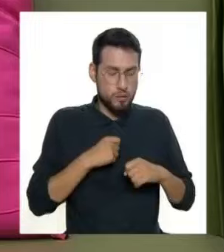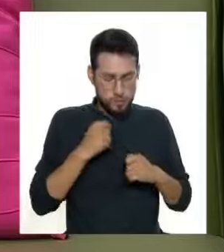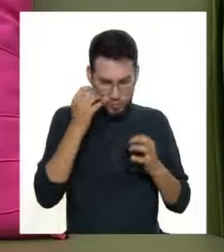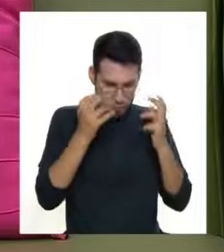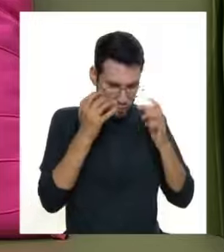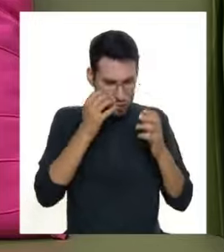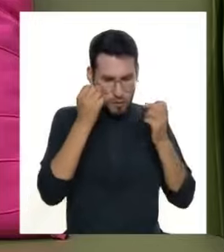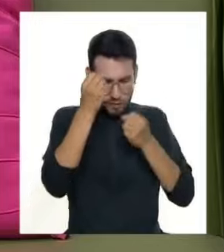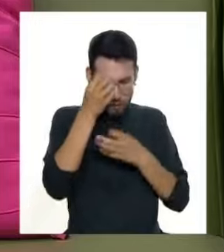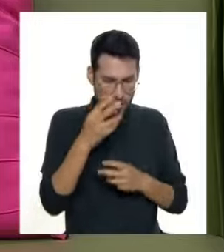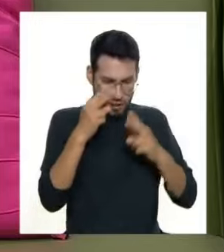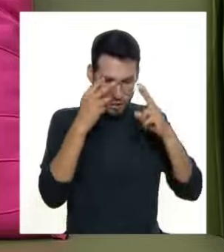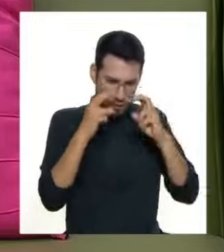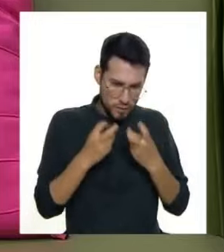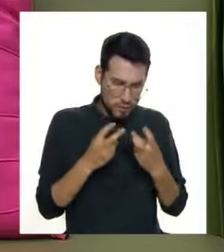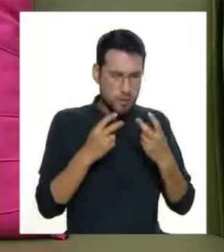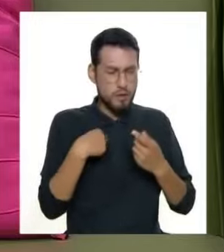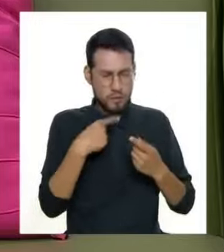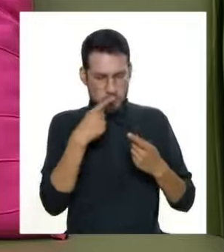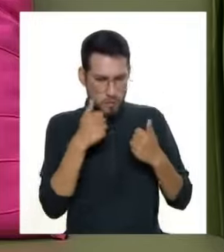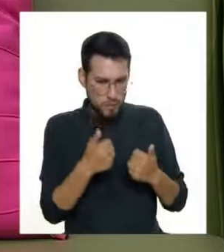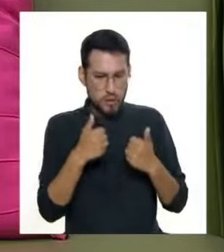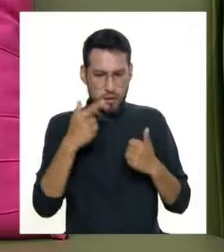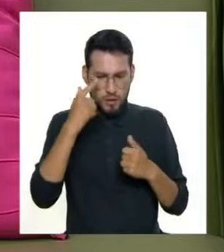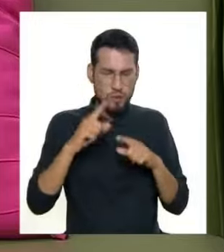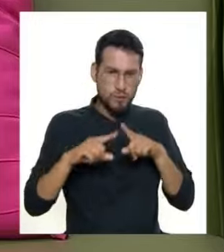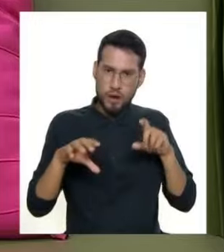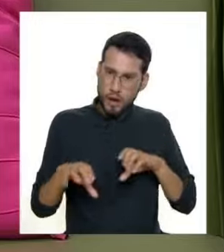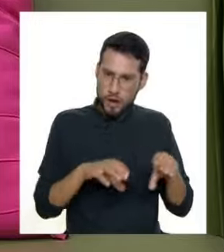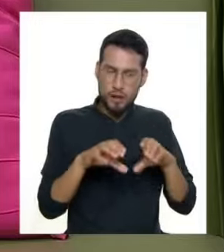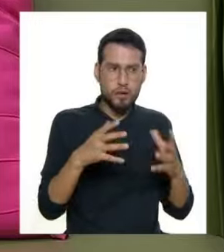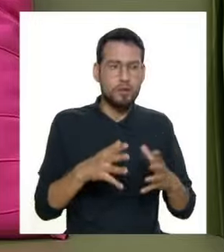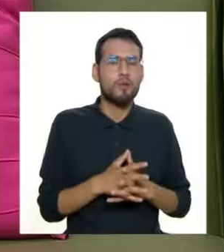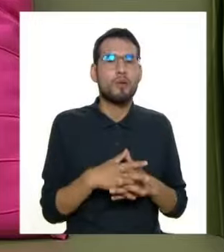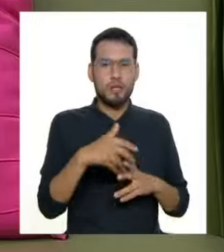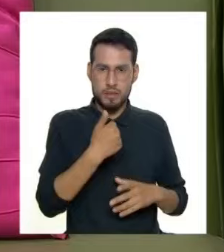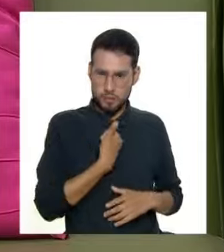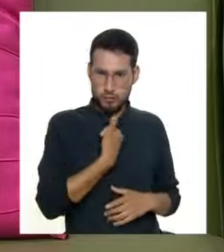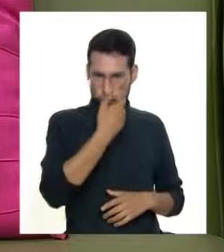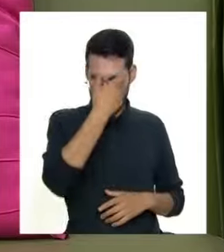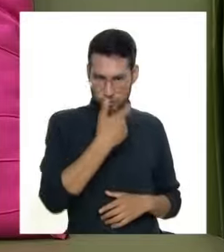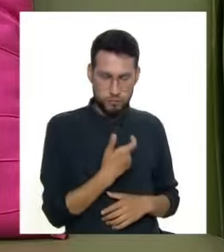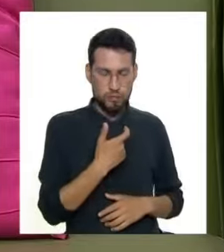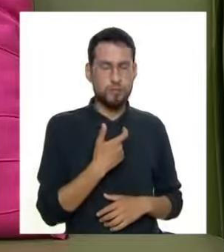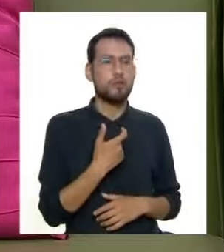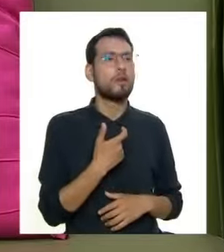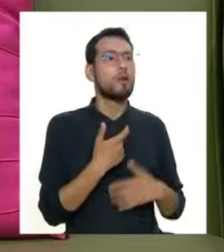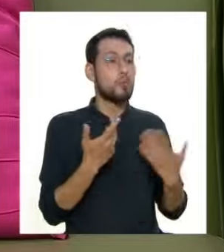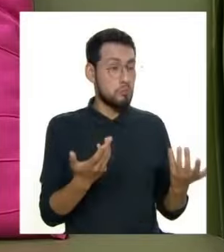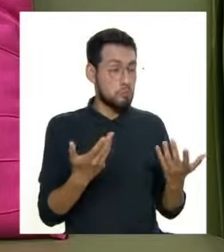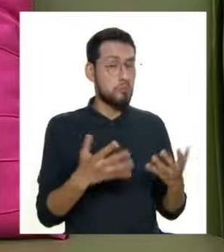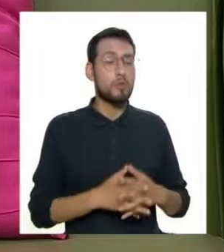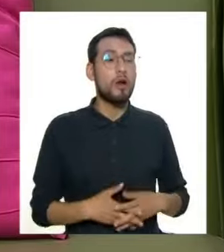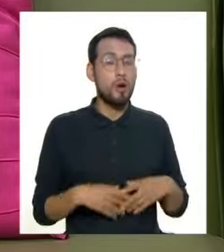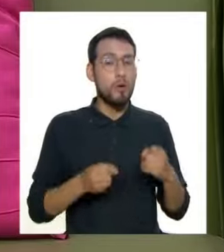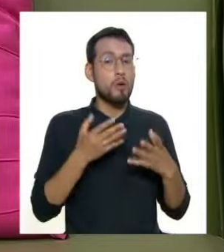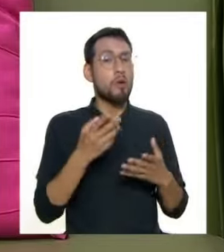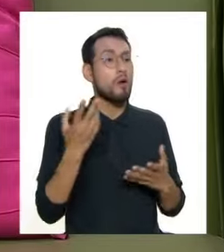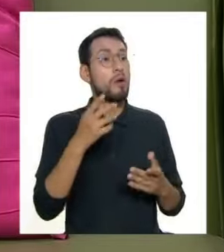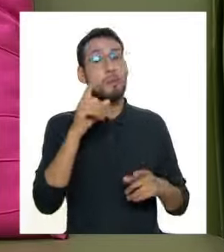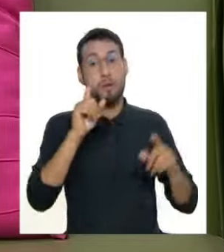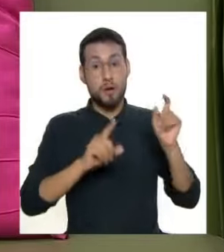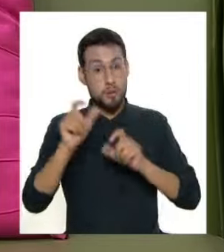procesar la información, analizar, estar bien, tomar actividades de manera individual que definitivamente te complacen más.